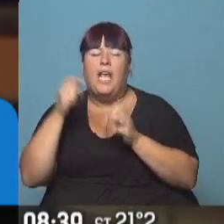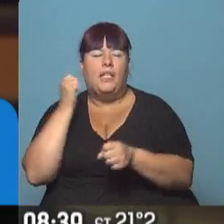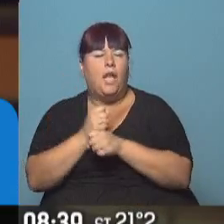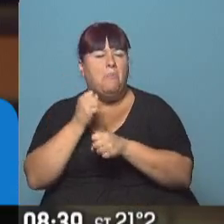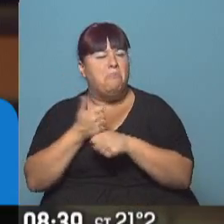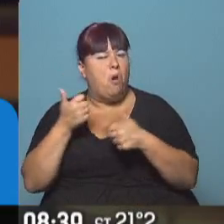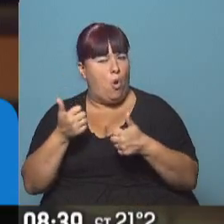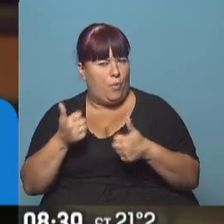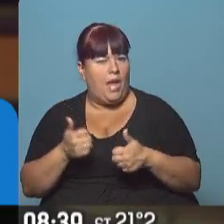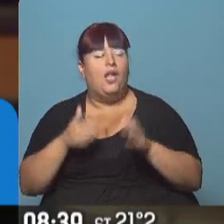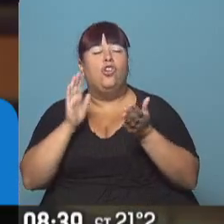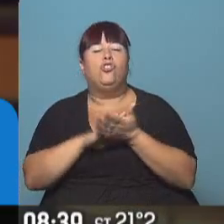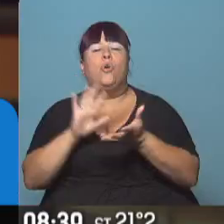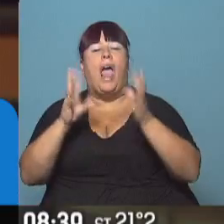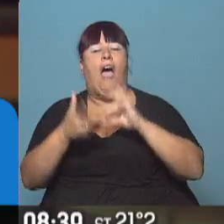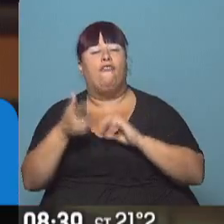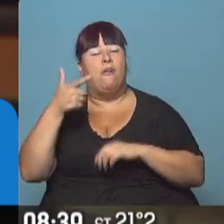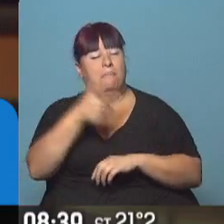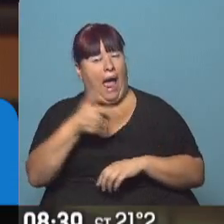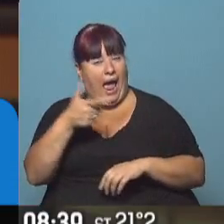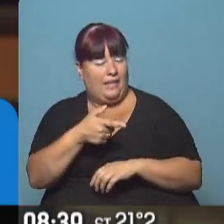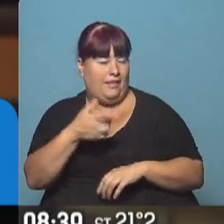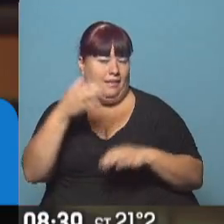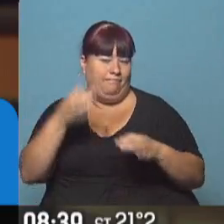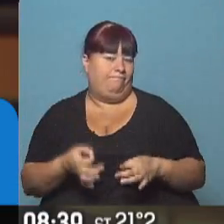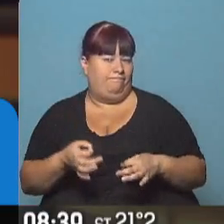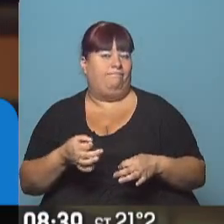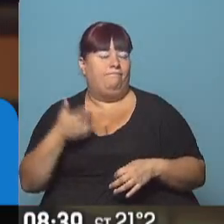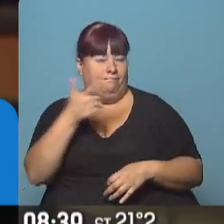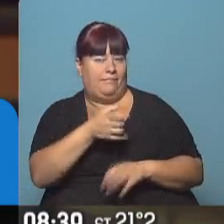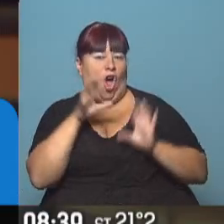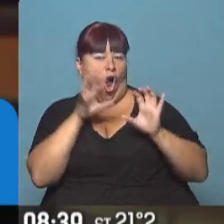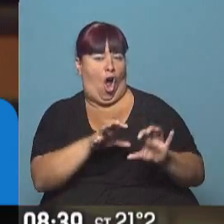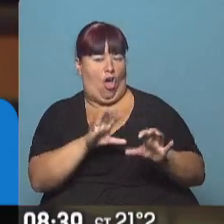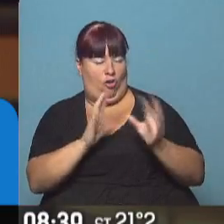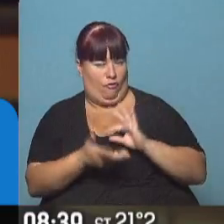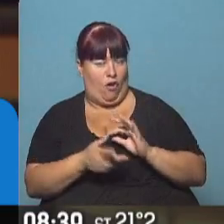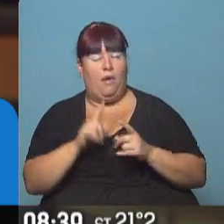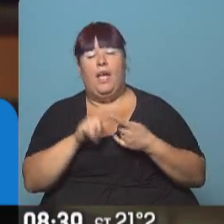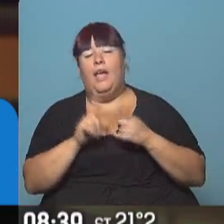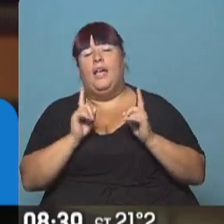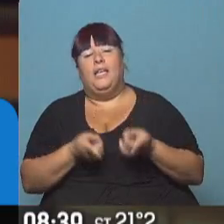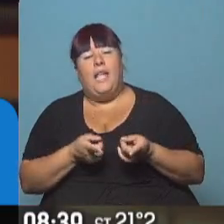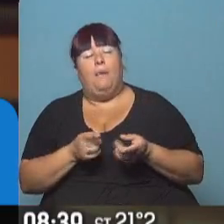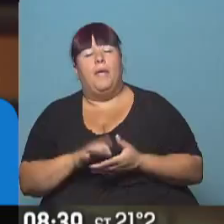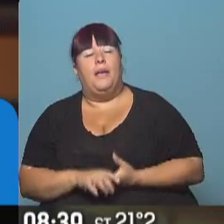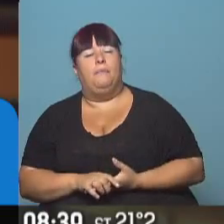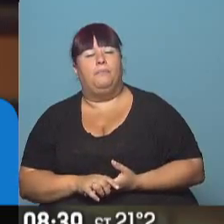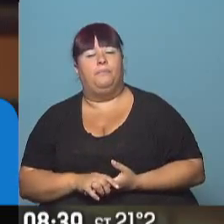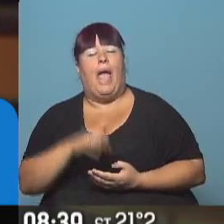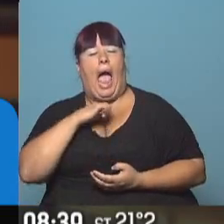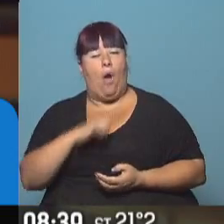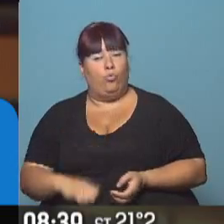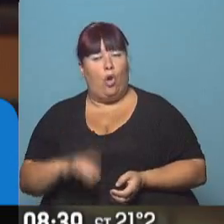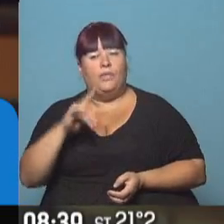trabajó muy bien, y sobre las características del crimen que lo hacen un crimen de odio. Por un lado tenemos la autopsia